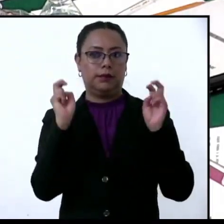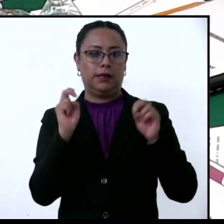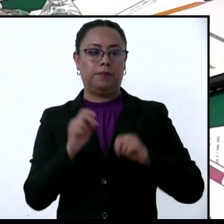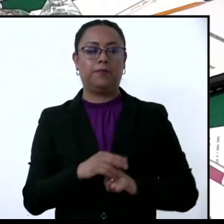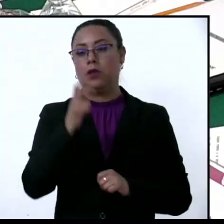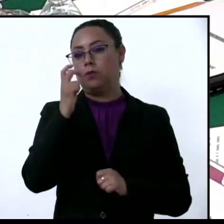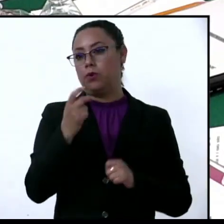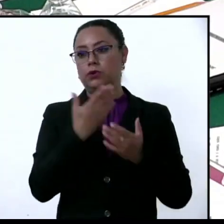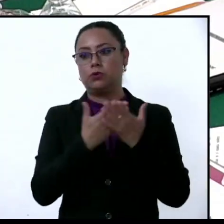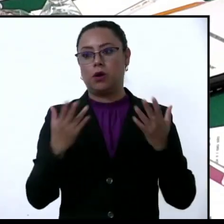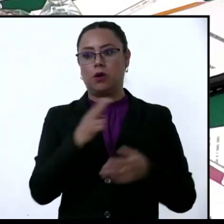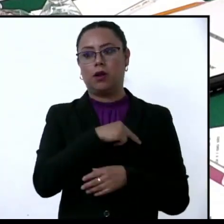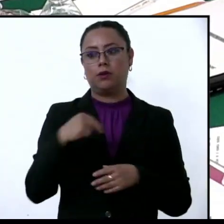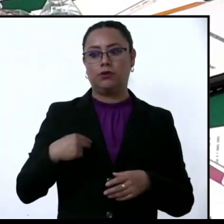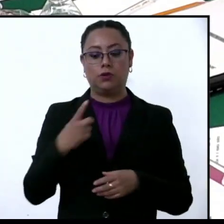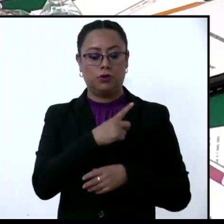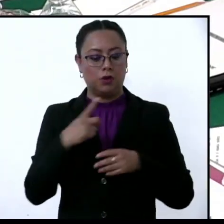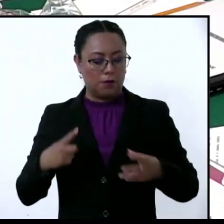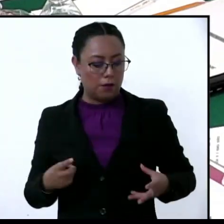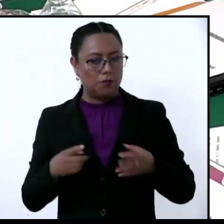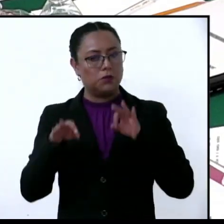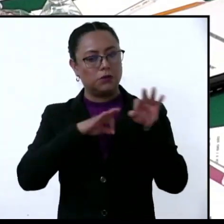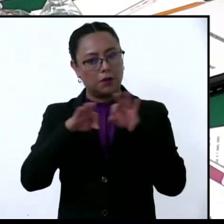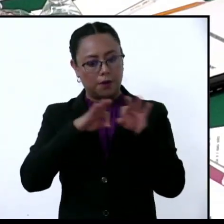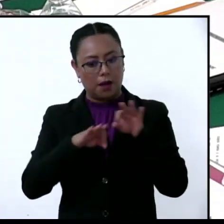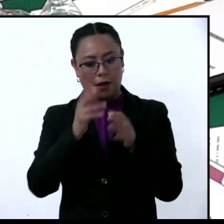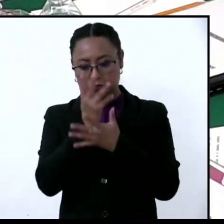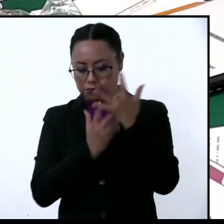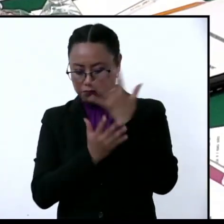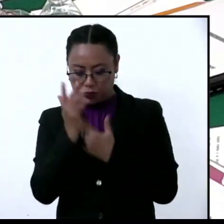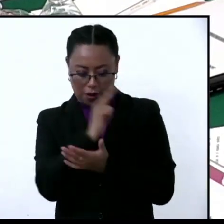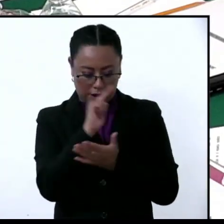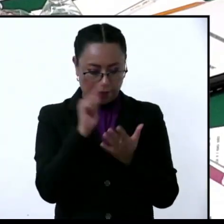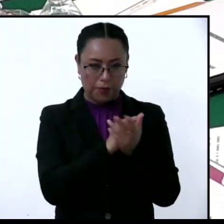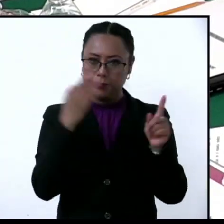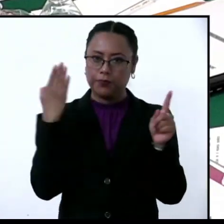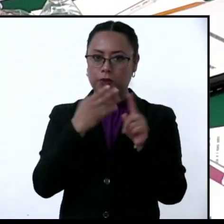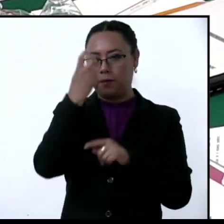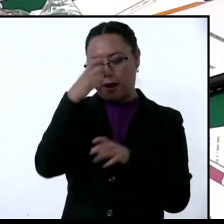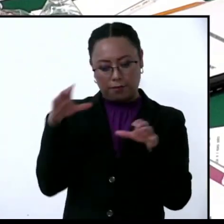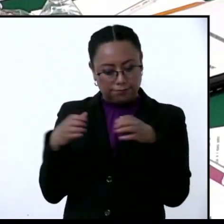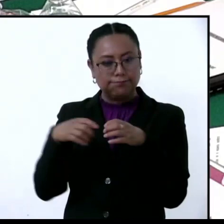que debemos trabajar en concretar una legislación específica para este sector.